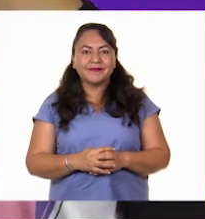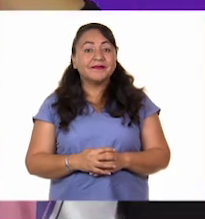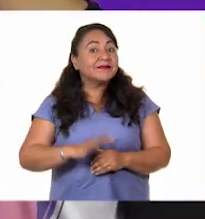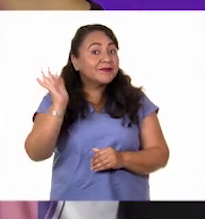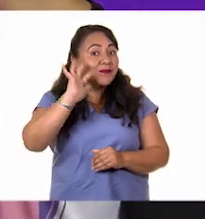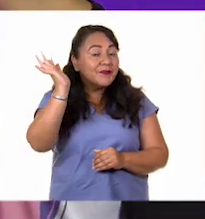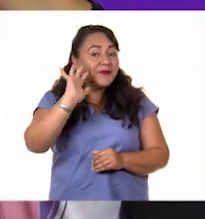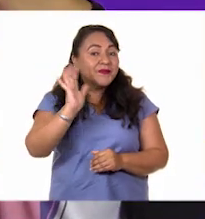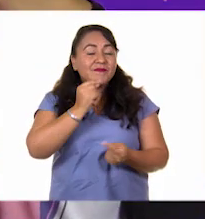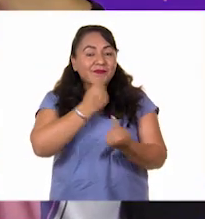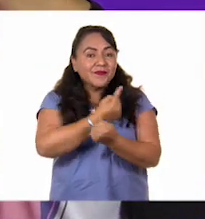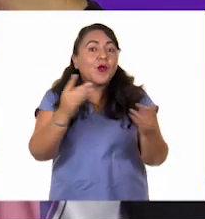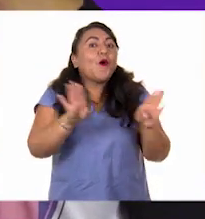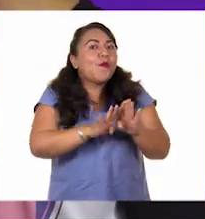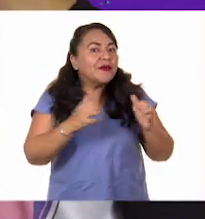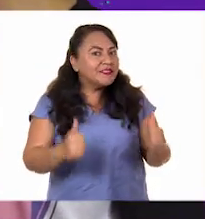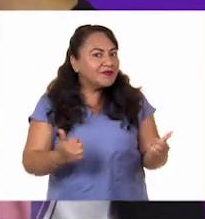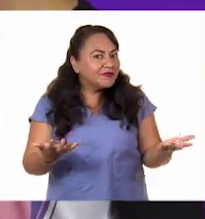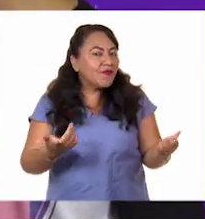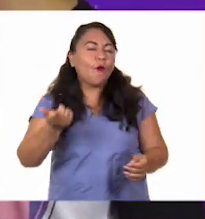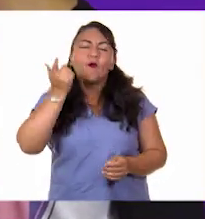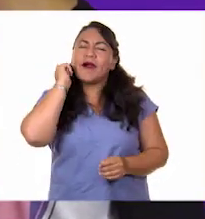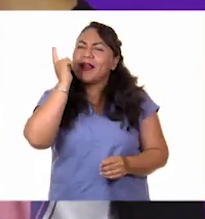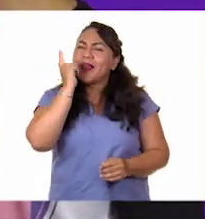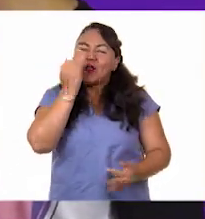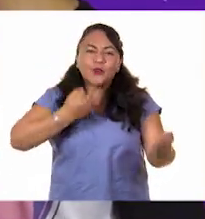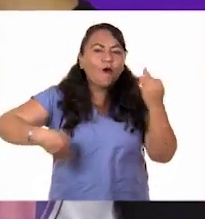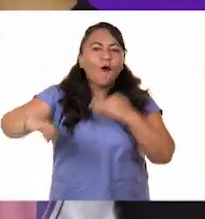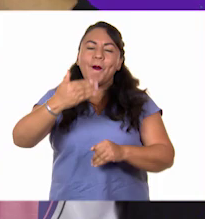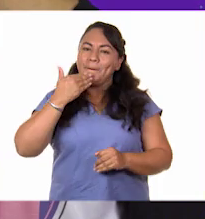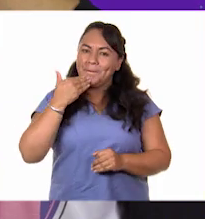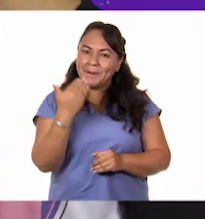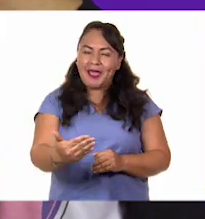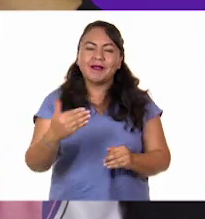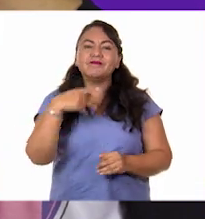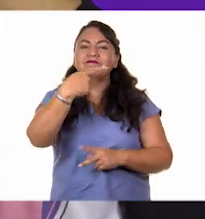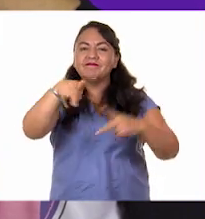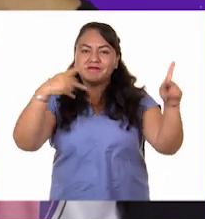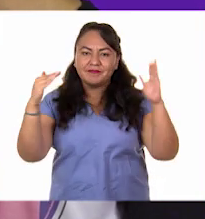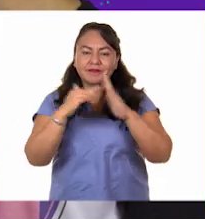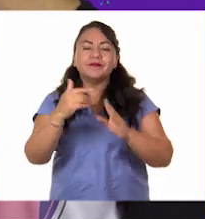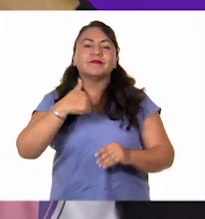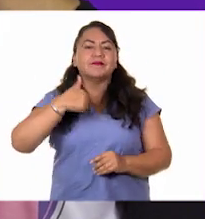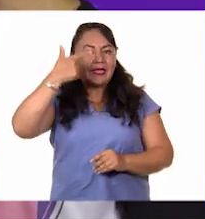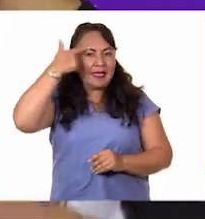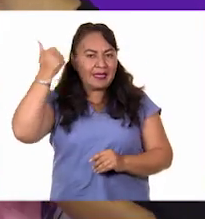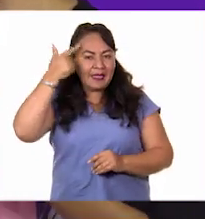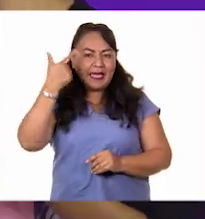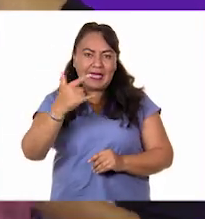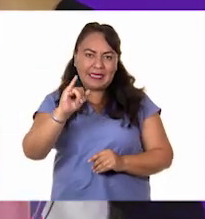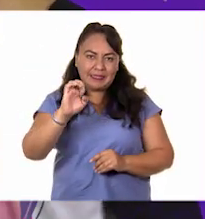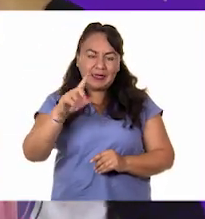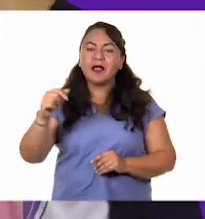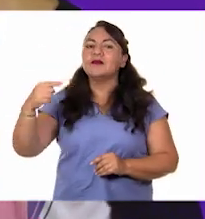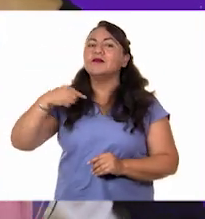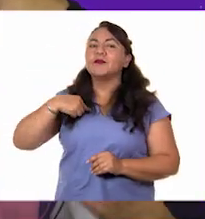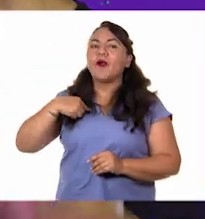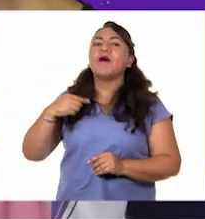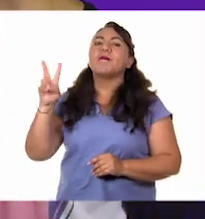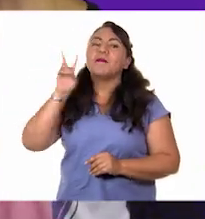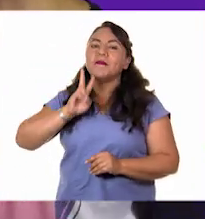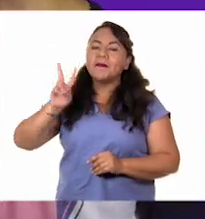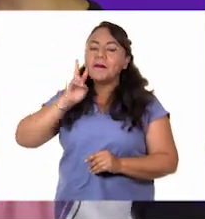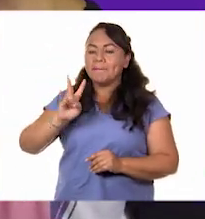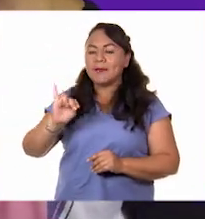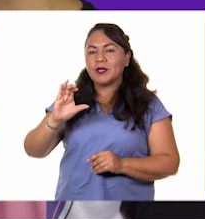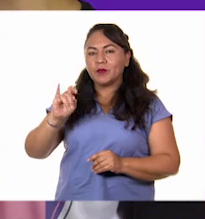Hola chicas y chicos, ¿cómo están? Espero todos se encuentren muy bien en casa. Yo soy Gisela Sierra. Y yo soy Víctor Díaz. Nos da